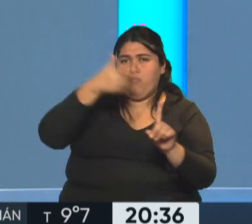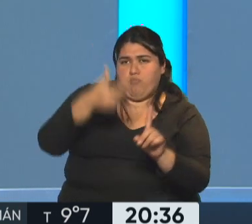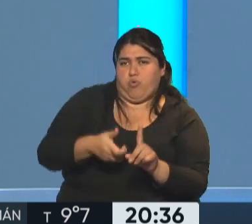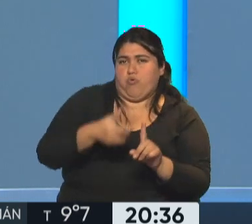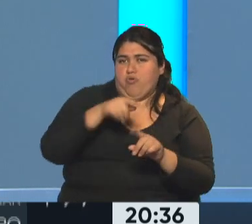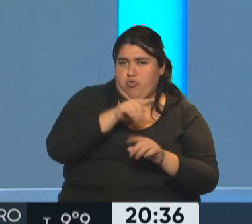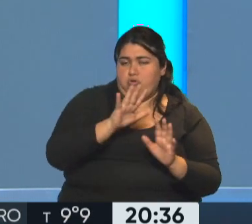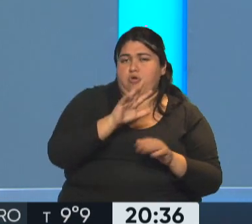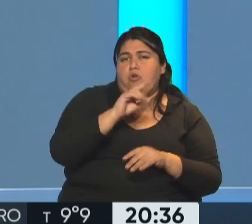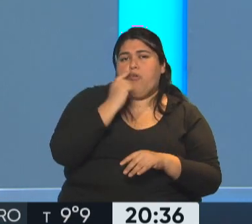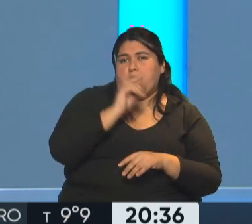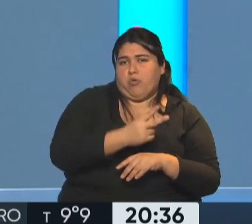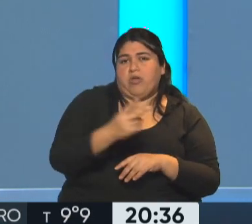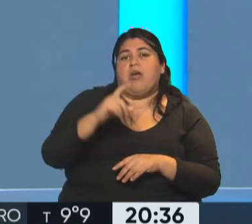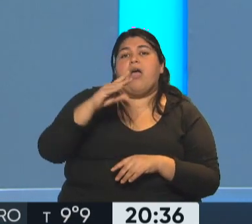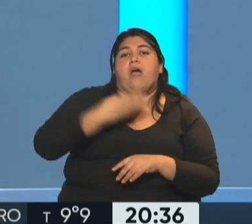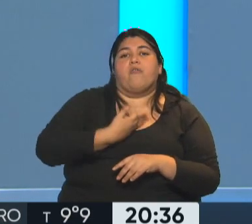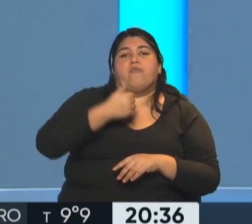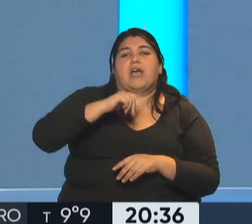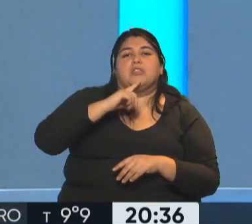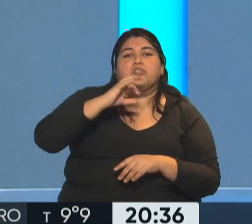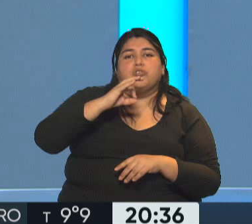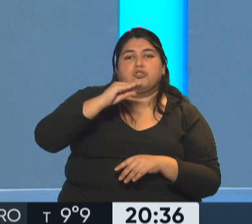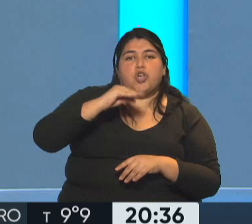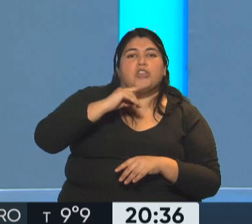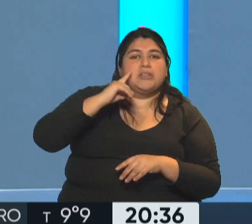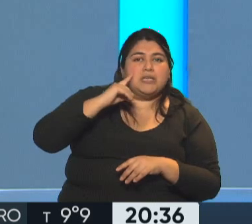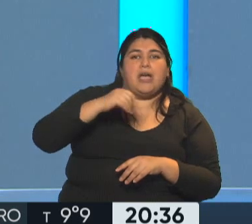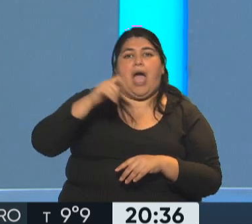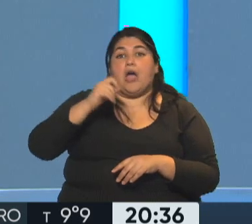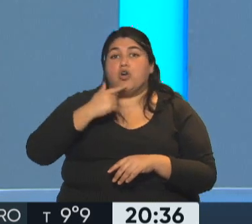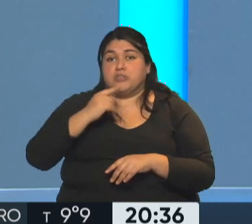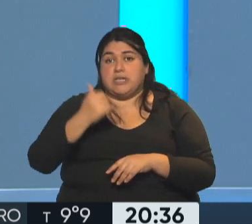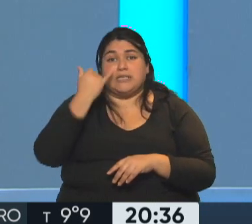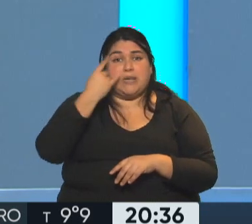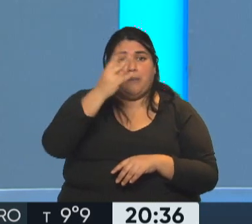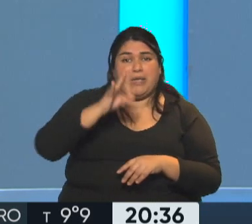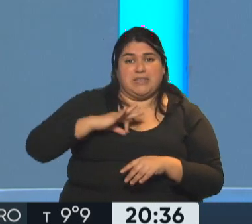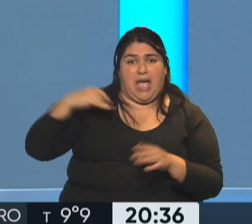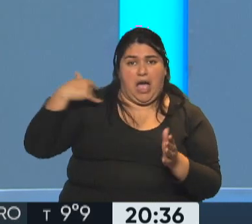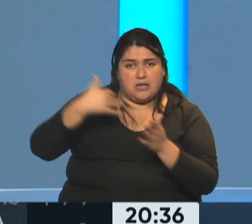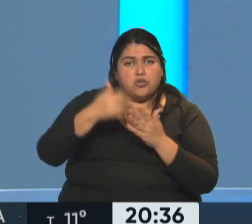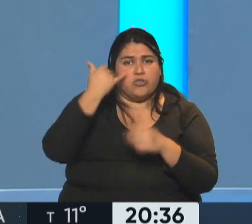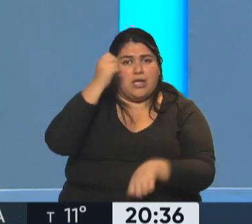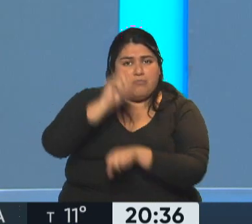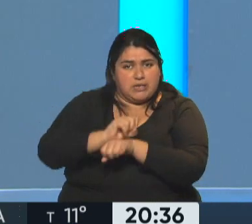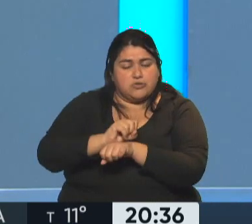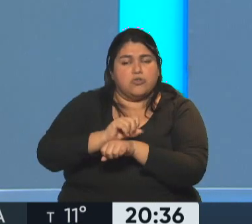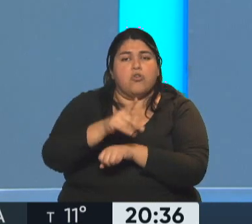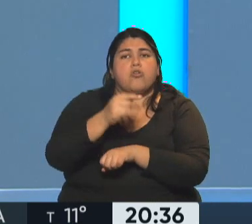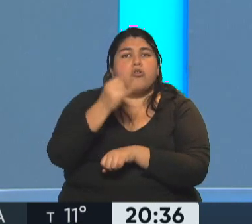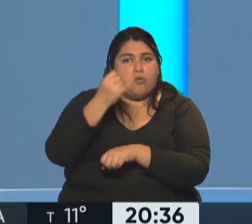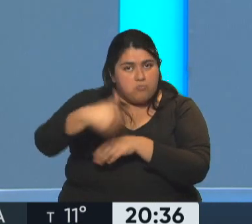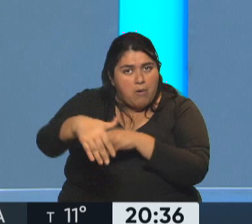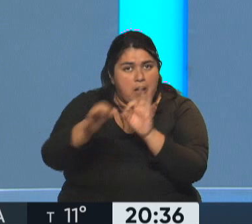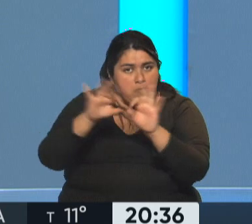Costecchi y Santillán. Estamos hablando del comisario Fanchotti, pero también de Acosta. Se están por cumplir los 20 años de reclusión. ¿Esto significa que pueden quedar libres